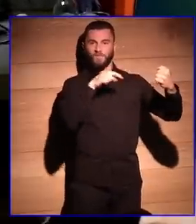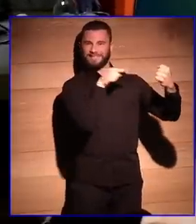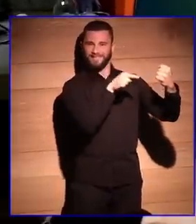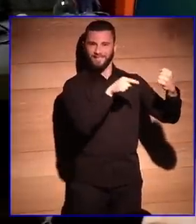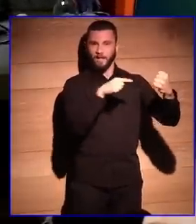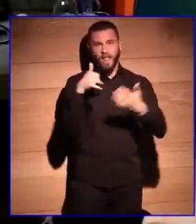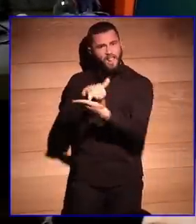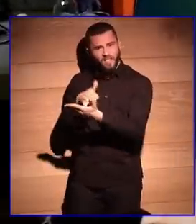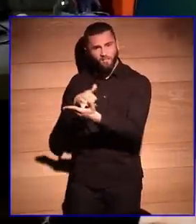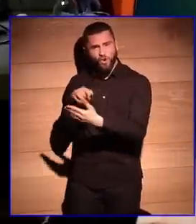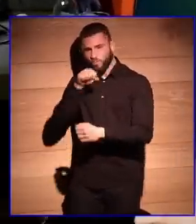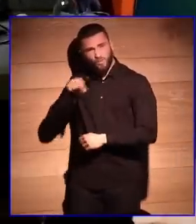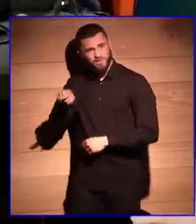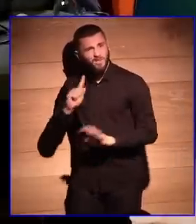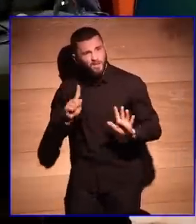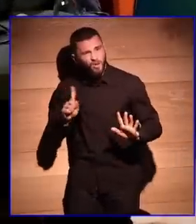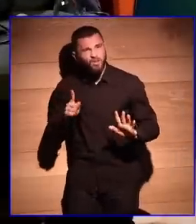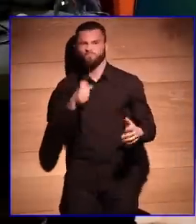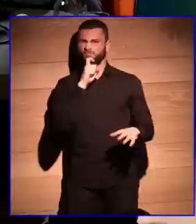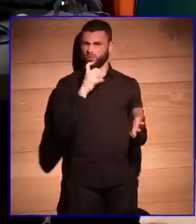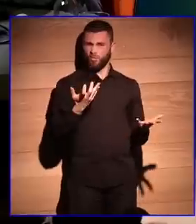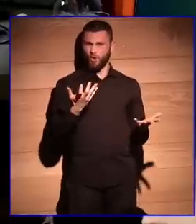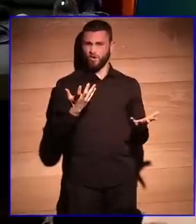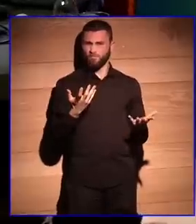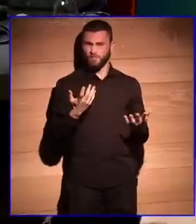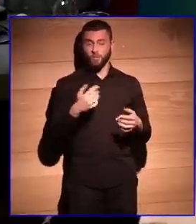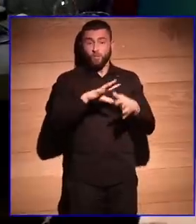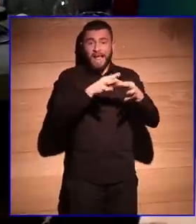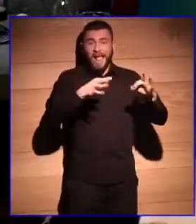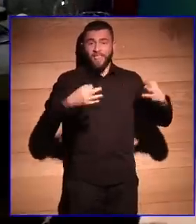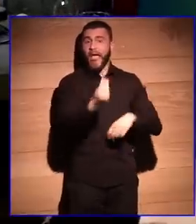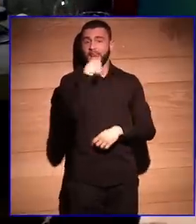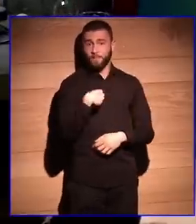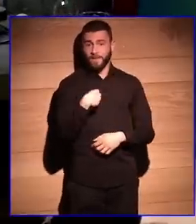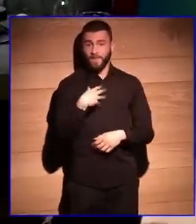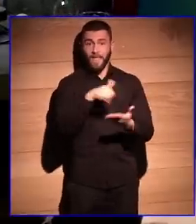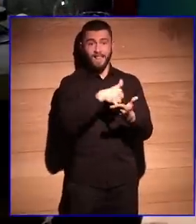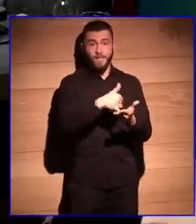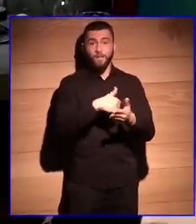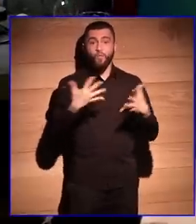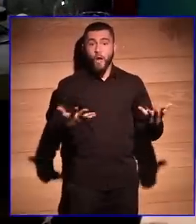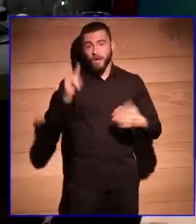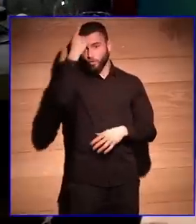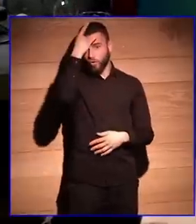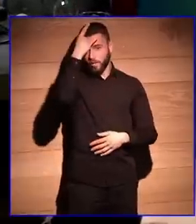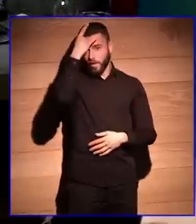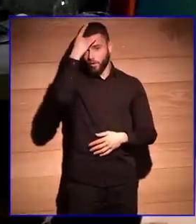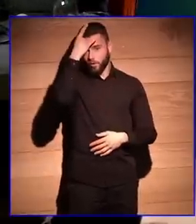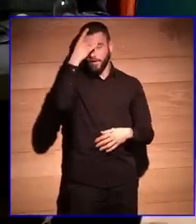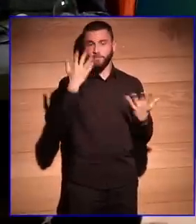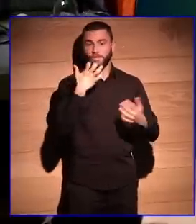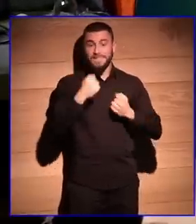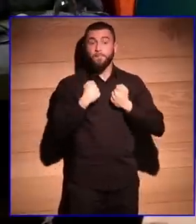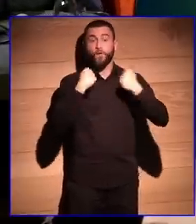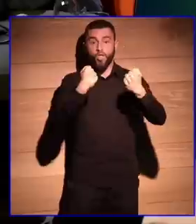es eso. O sea, hay una cadena alimenticia, pero en la cadena alimenticia, la cadena alimentaria está... El débil es el corderito. Entonces, que vayas con el